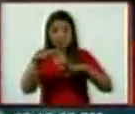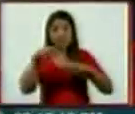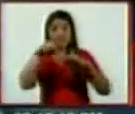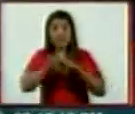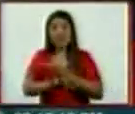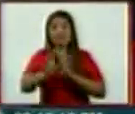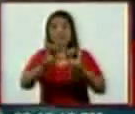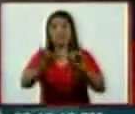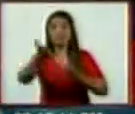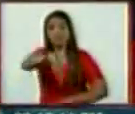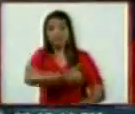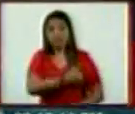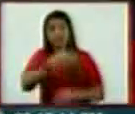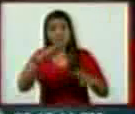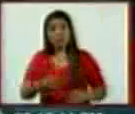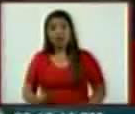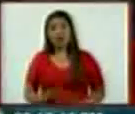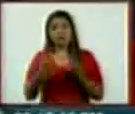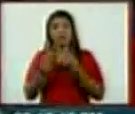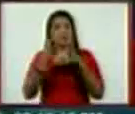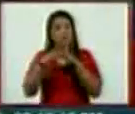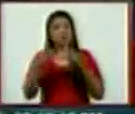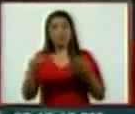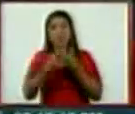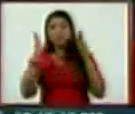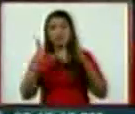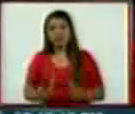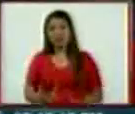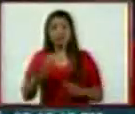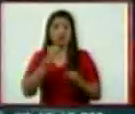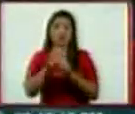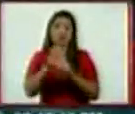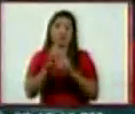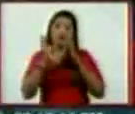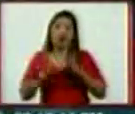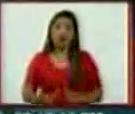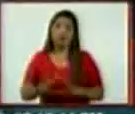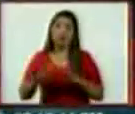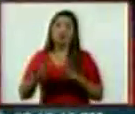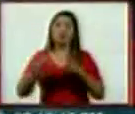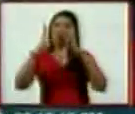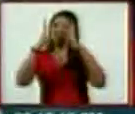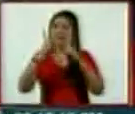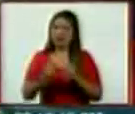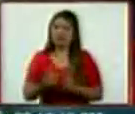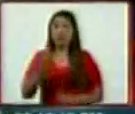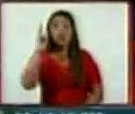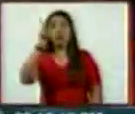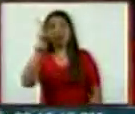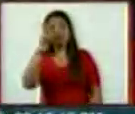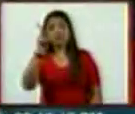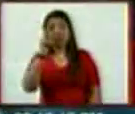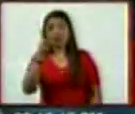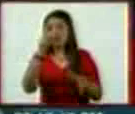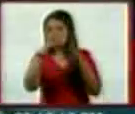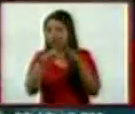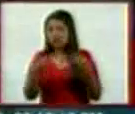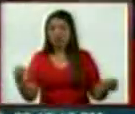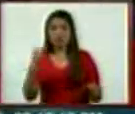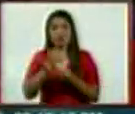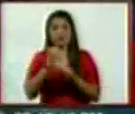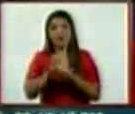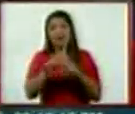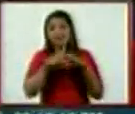las universidades a asegurar la vida y los bienes de los estudiantes, de los trabajadores, de los obreros, de los administrativos y de los profesores, de todos los que hacen vida en